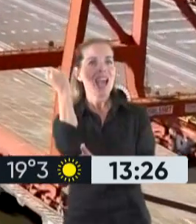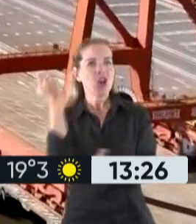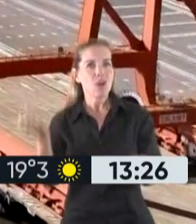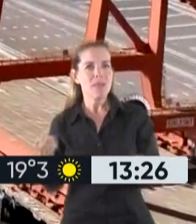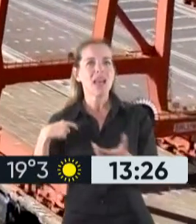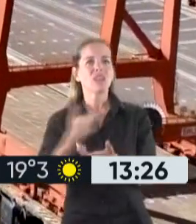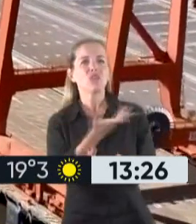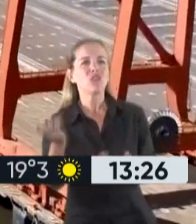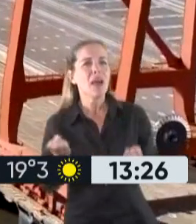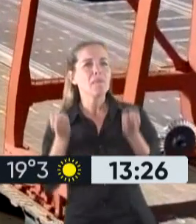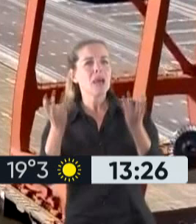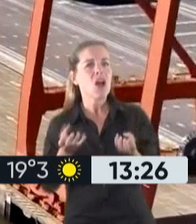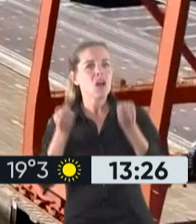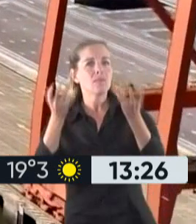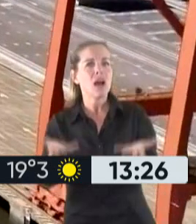sociedad.